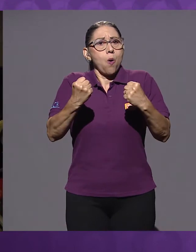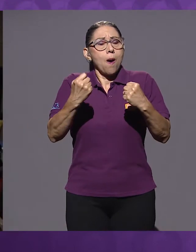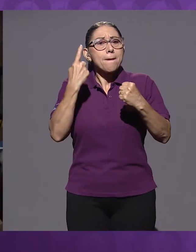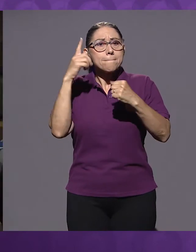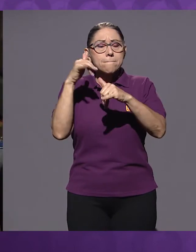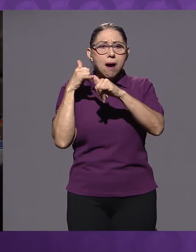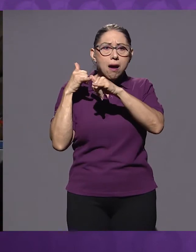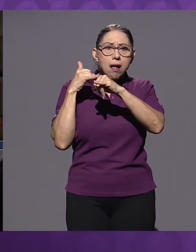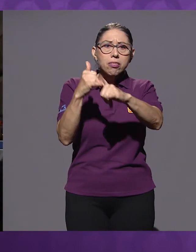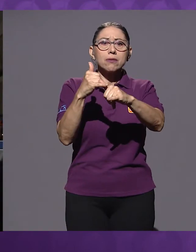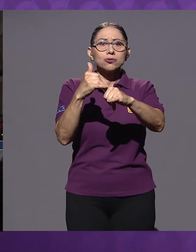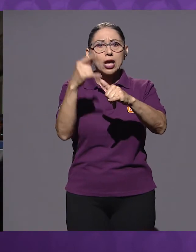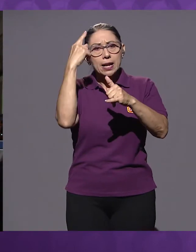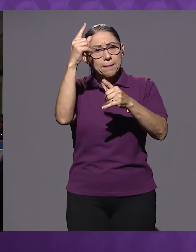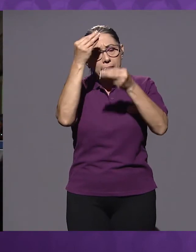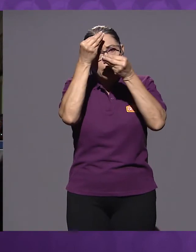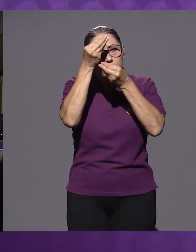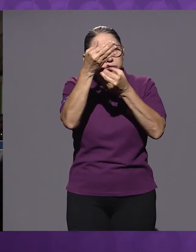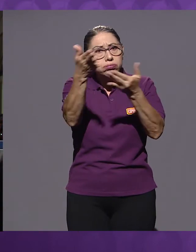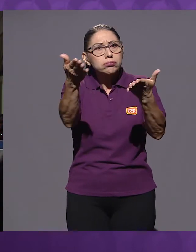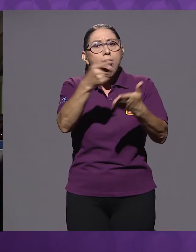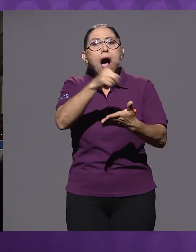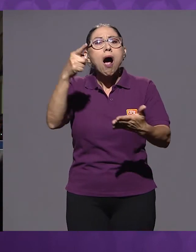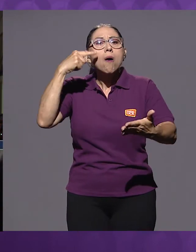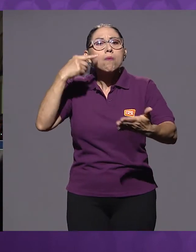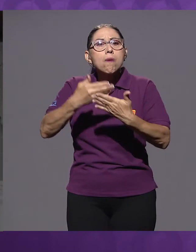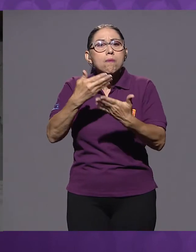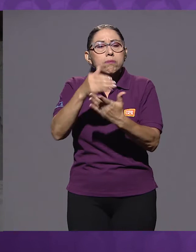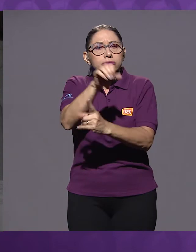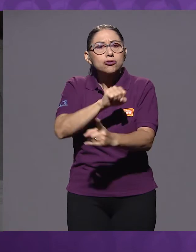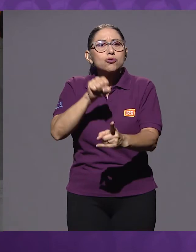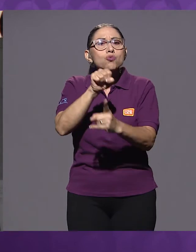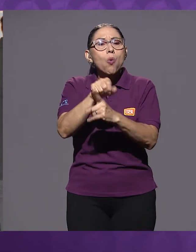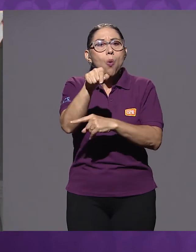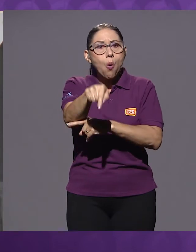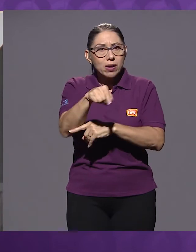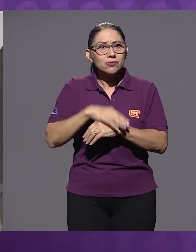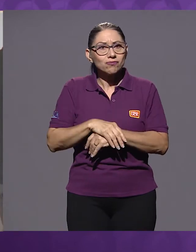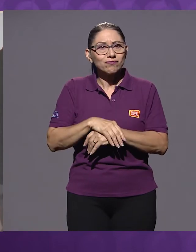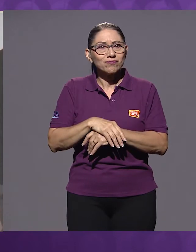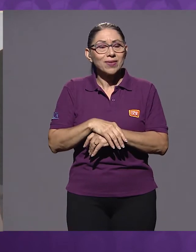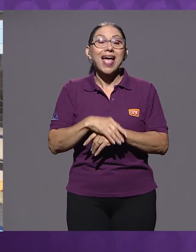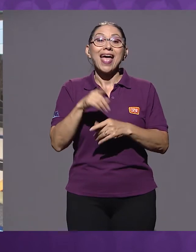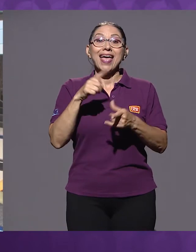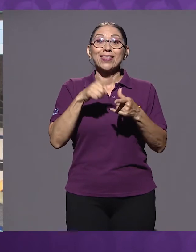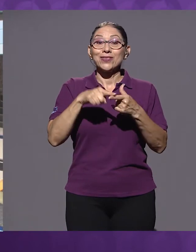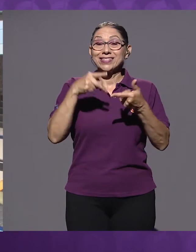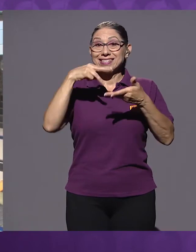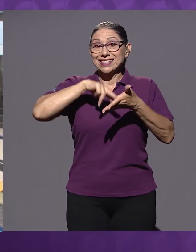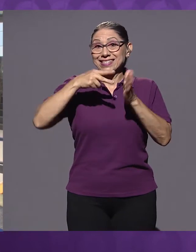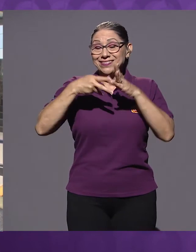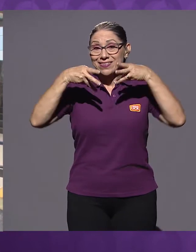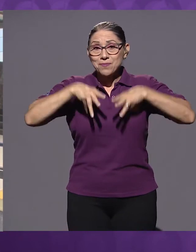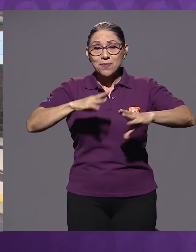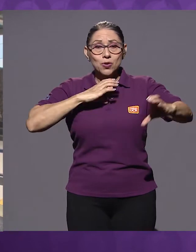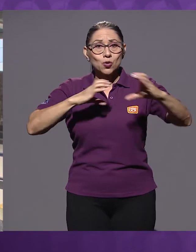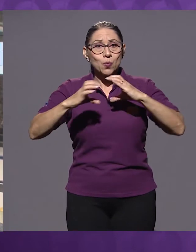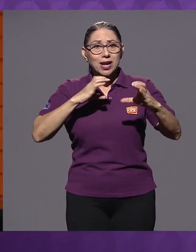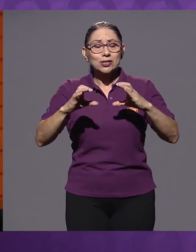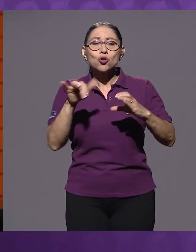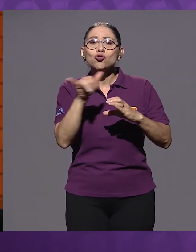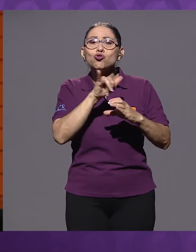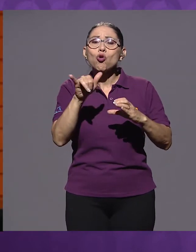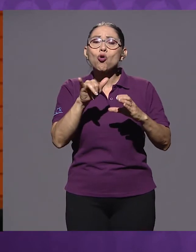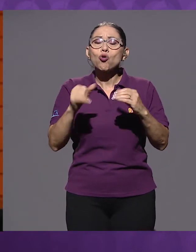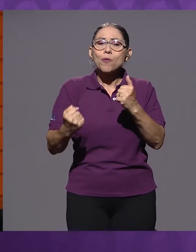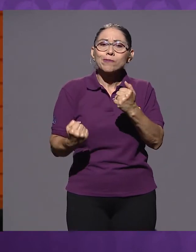para denunciar, para poner en evidencia esa situación es fundamental. De allí que se convierten en aliados de primera